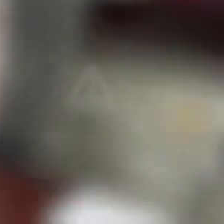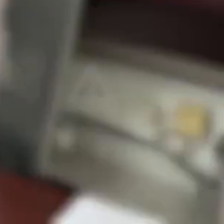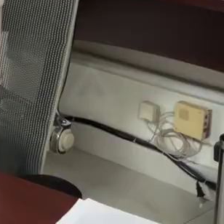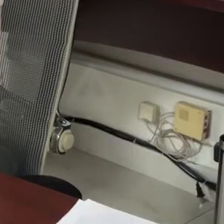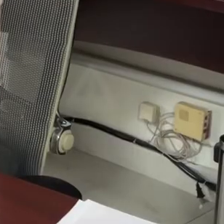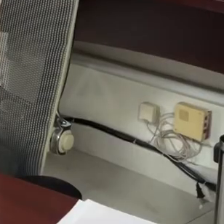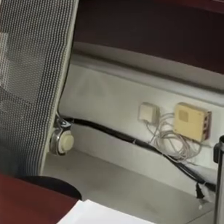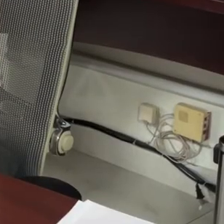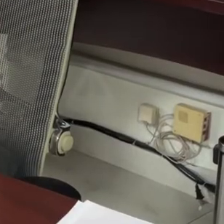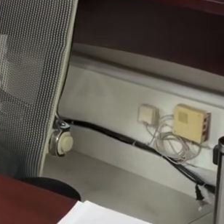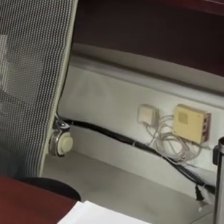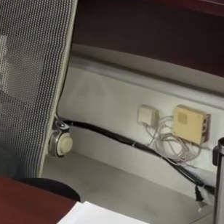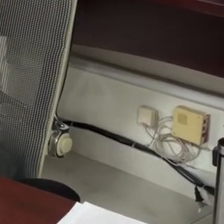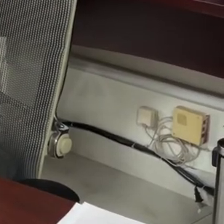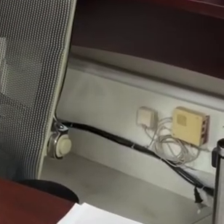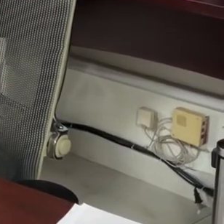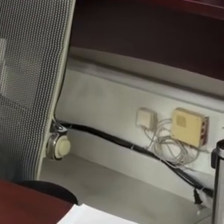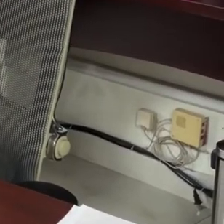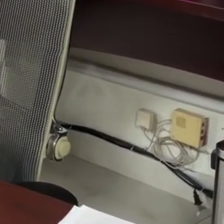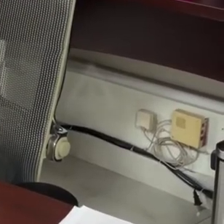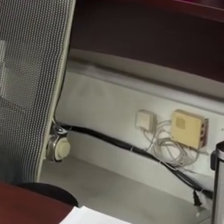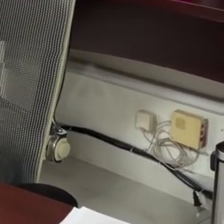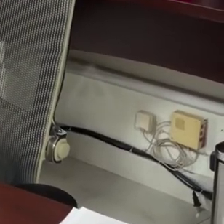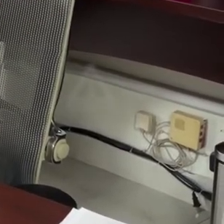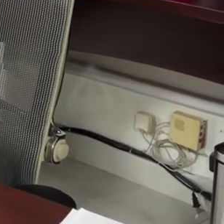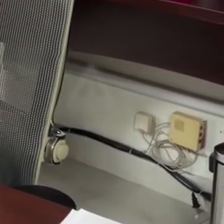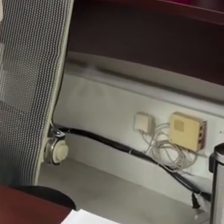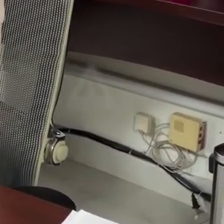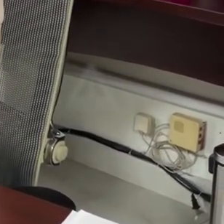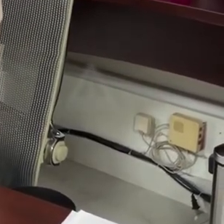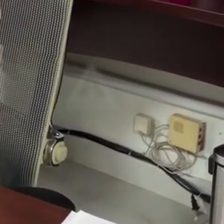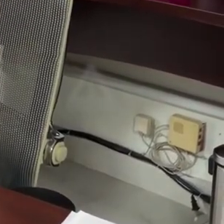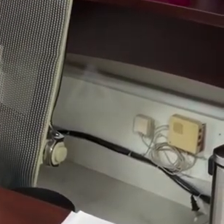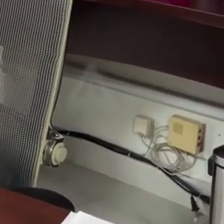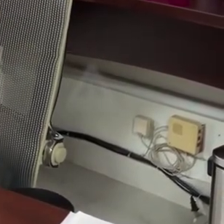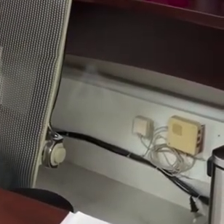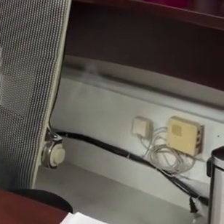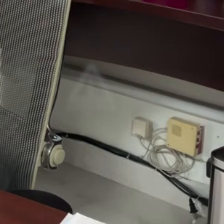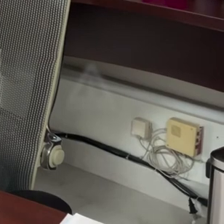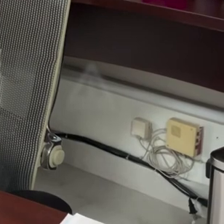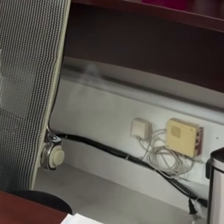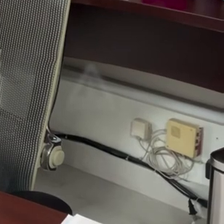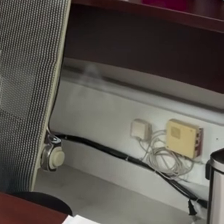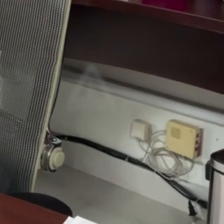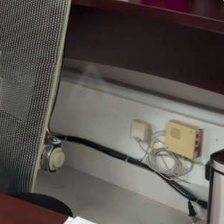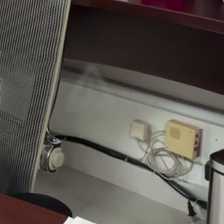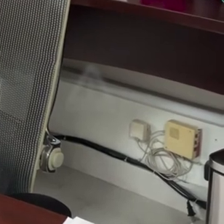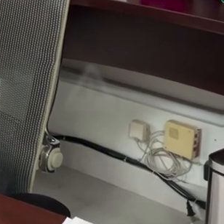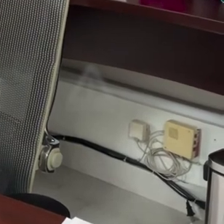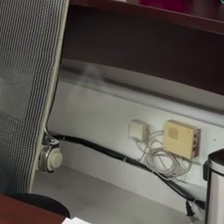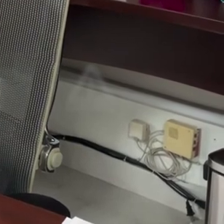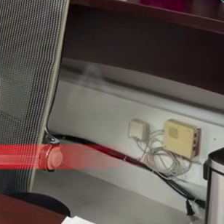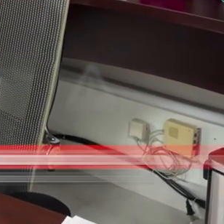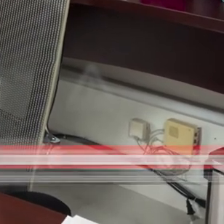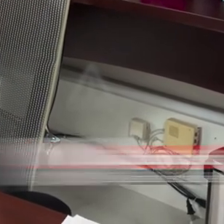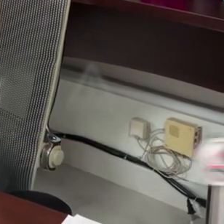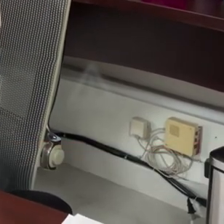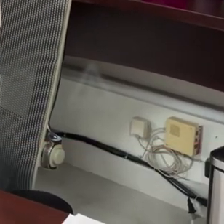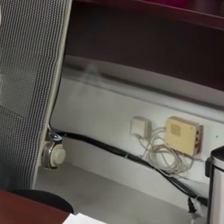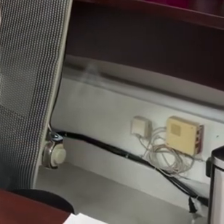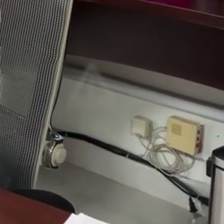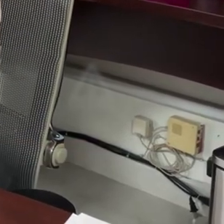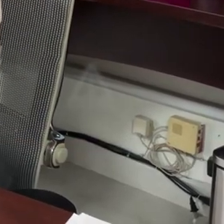tanto precampañas como precampañas como es una elección de presidencias y diputaciones